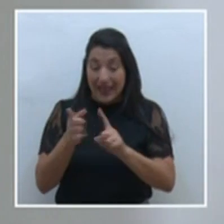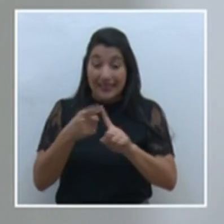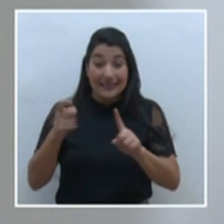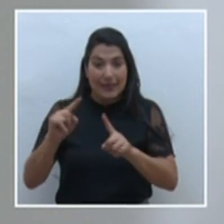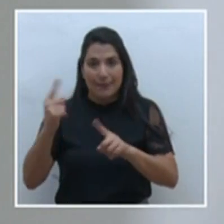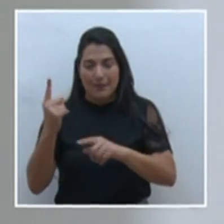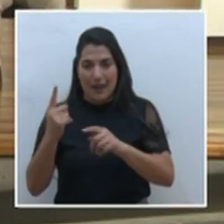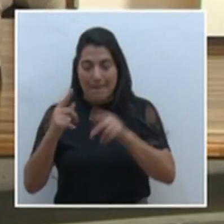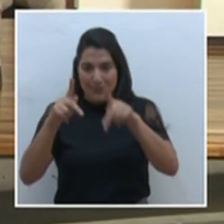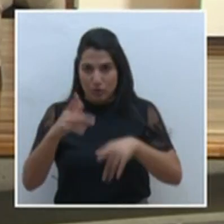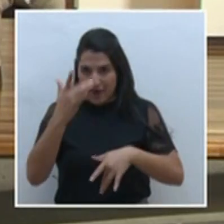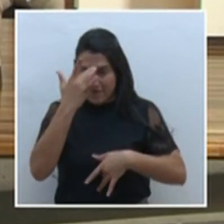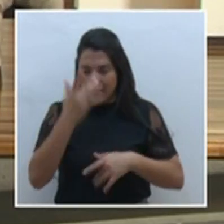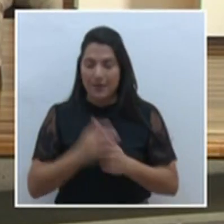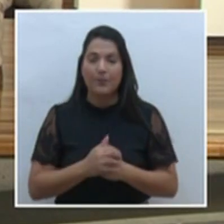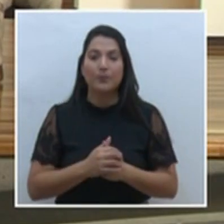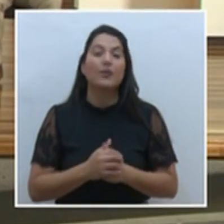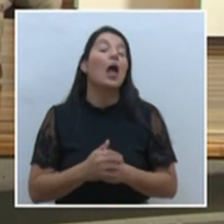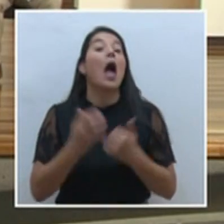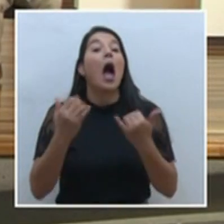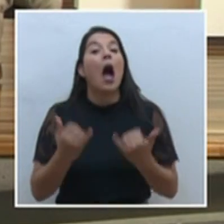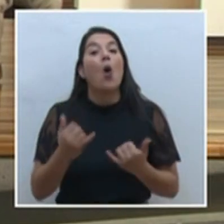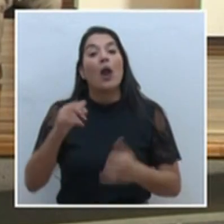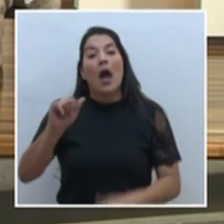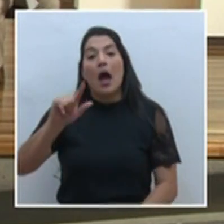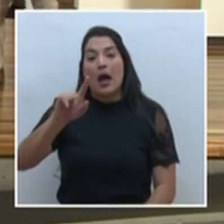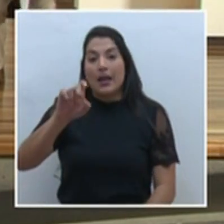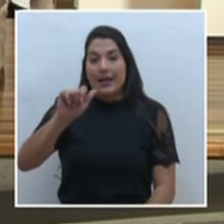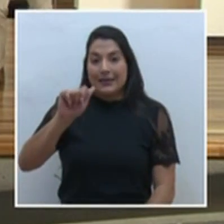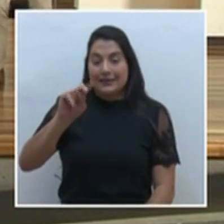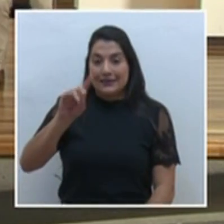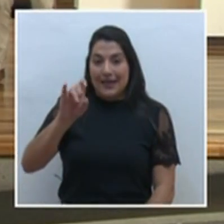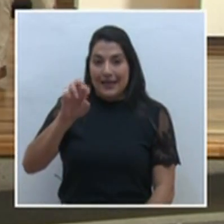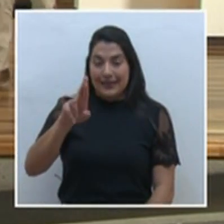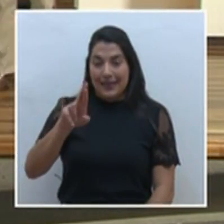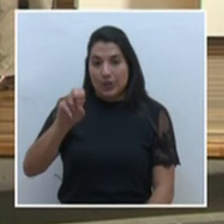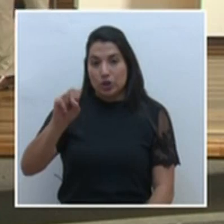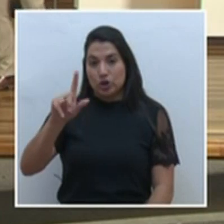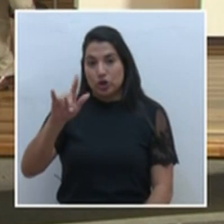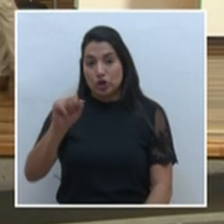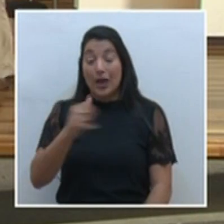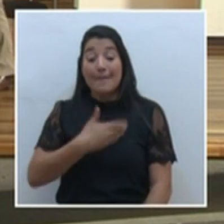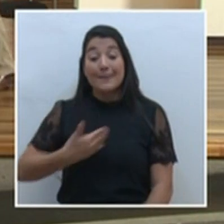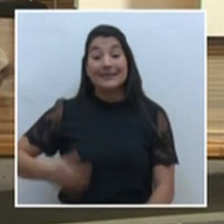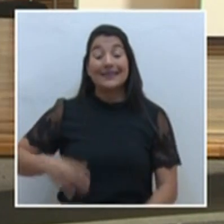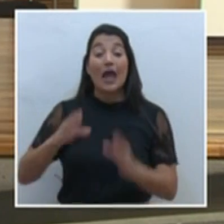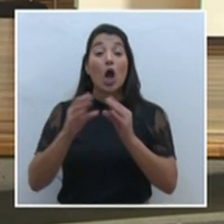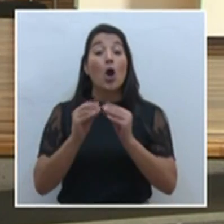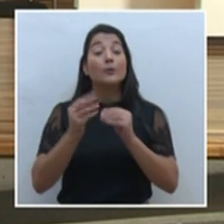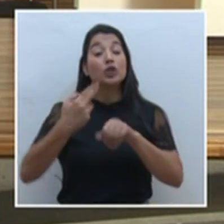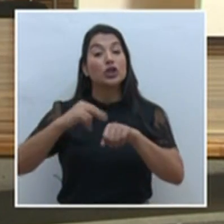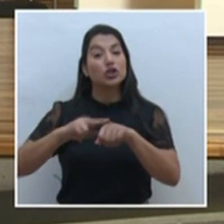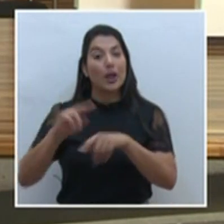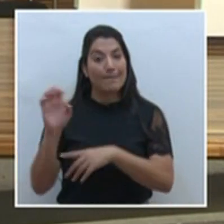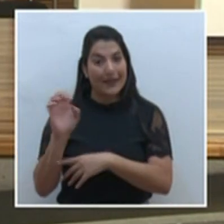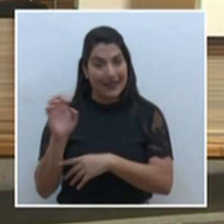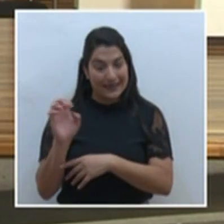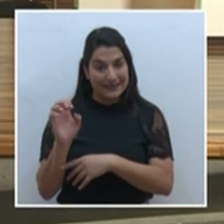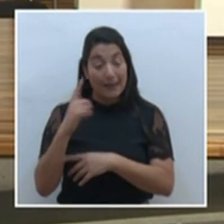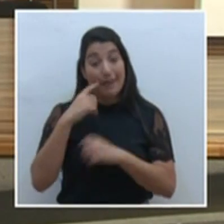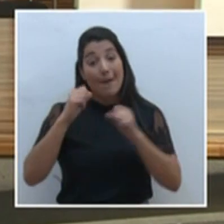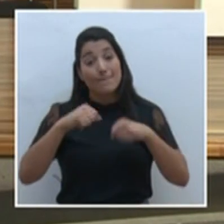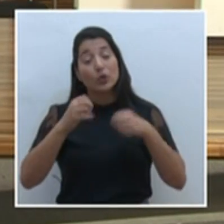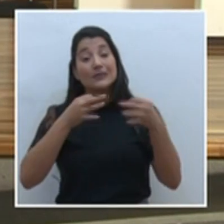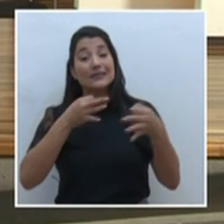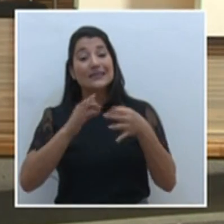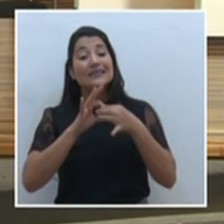gracias. Don Alexander Solís, presidente de la Comisión Nacional de Emergencias, para hacer la precisión sobre